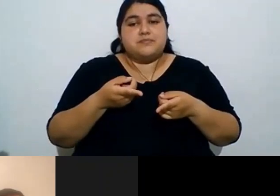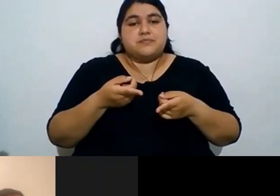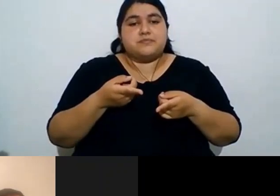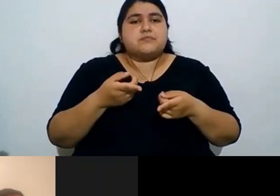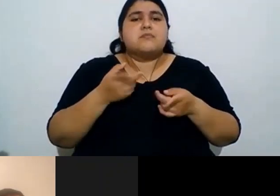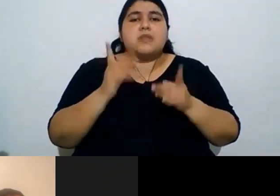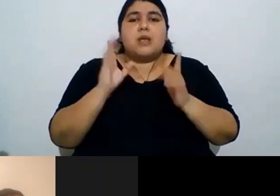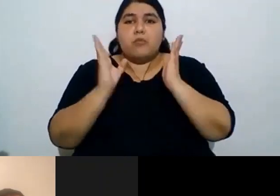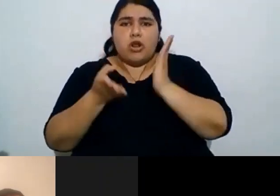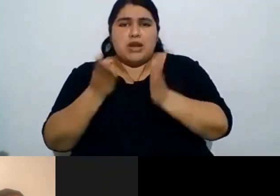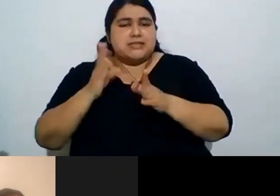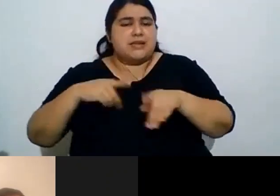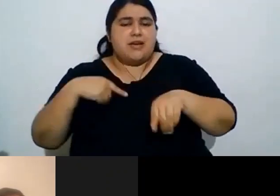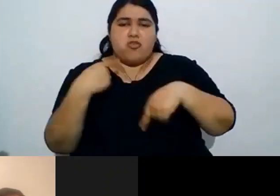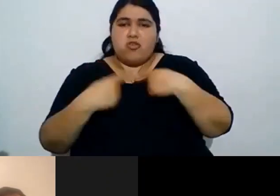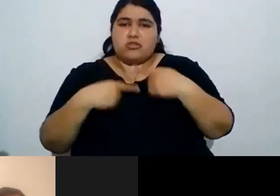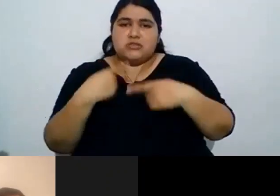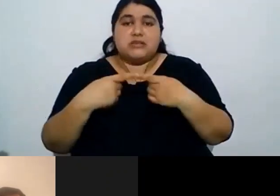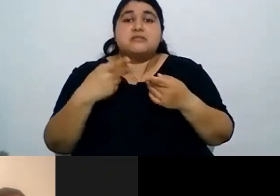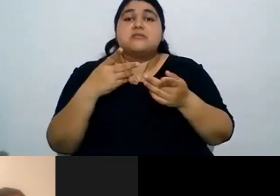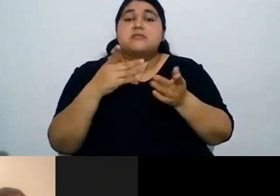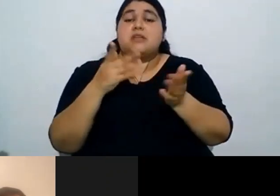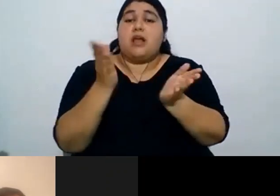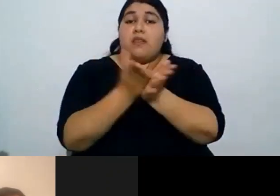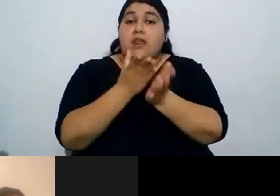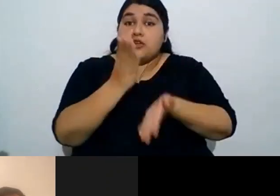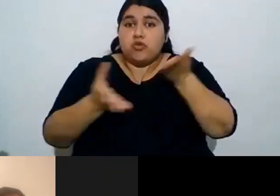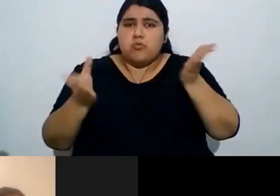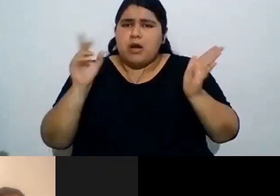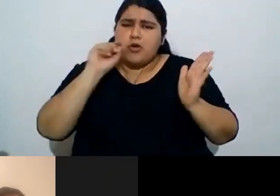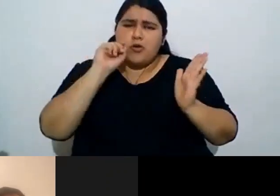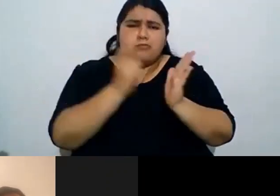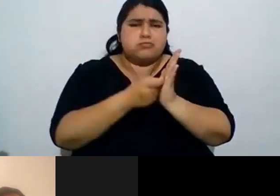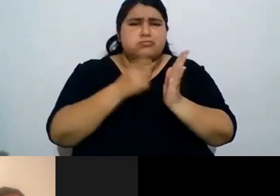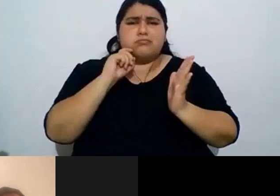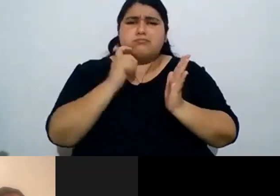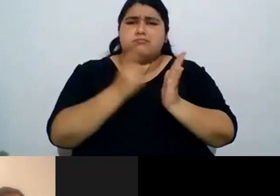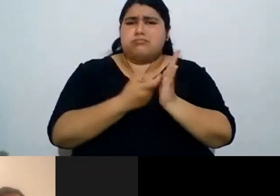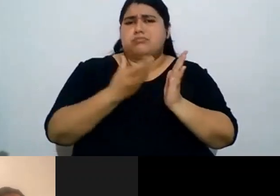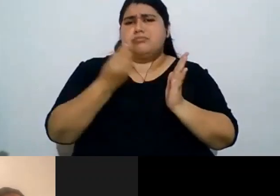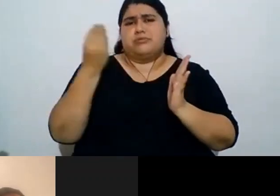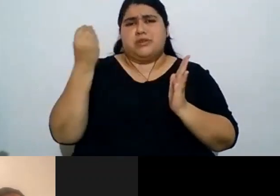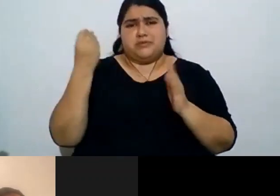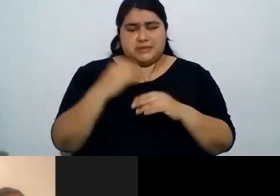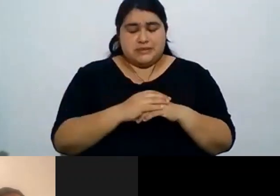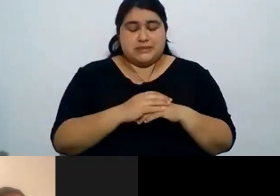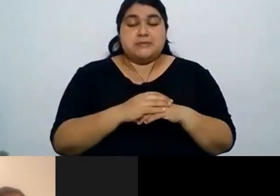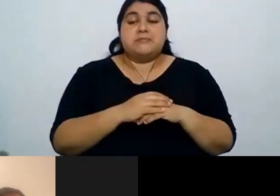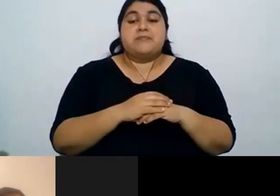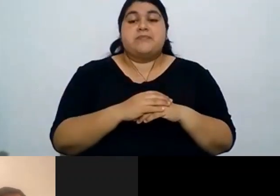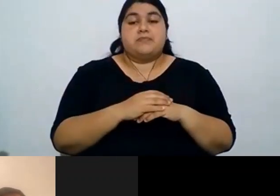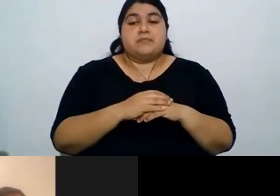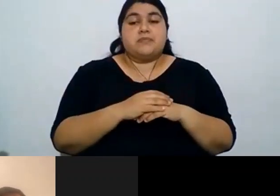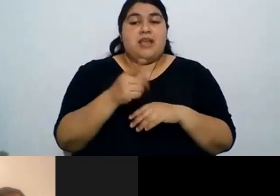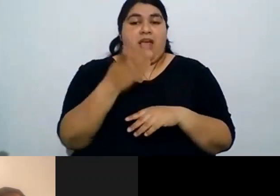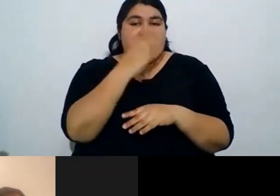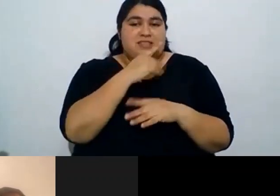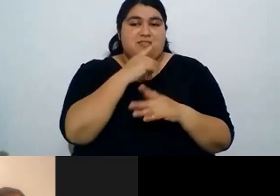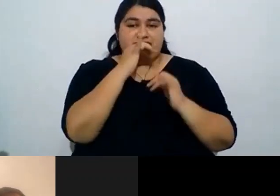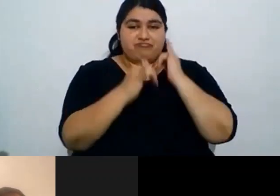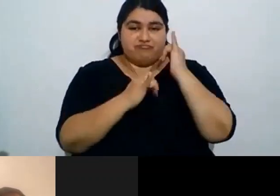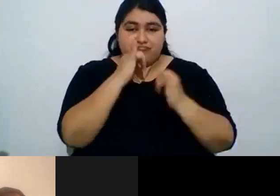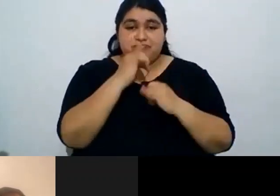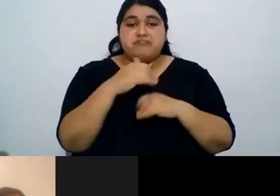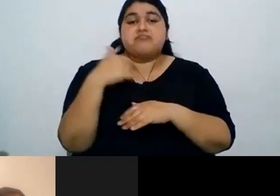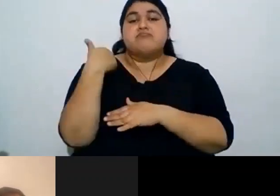violencia constante sobre los derechos humanos. Como bien expusiste, mi ponencia